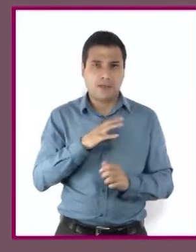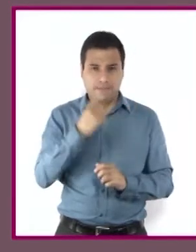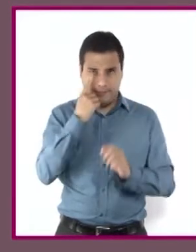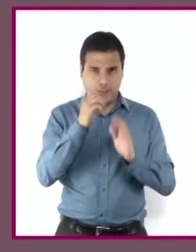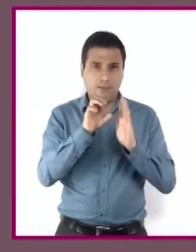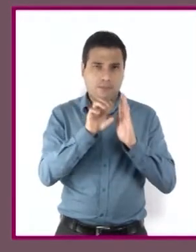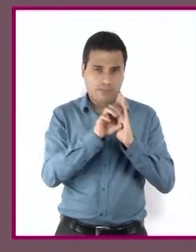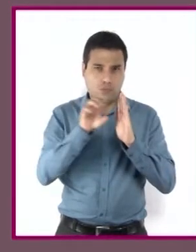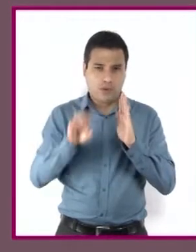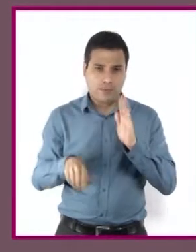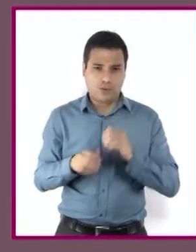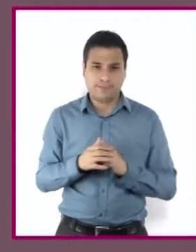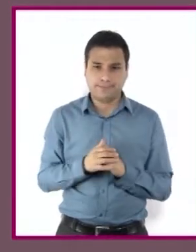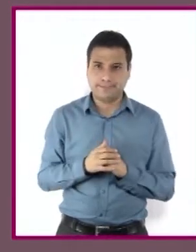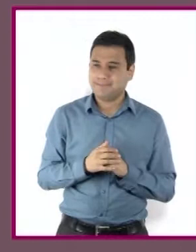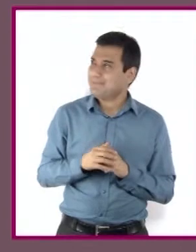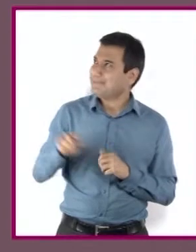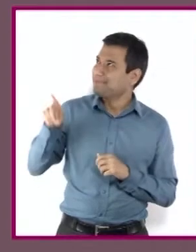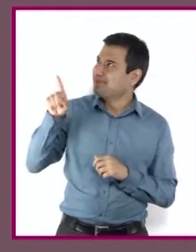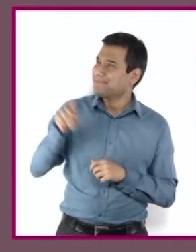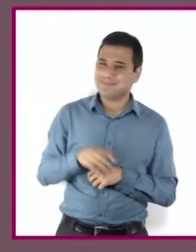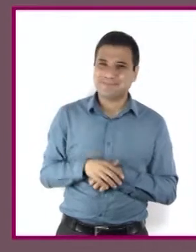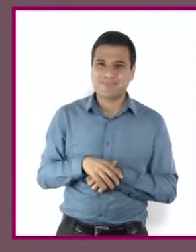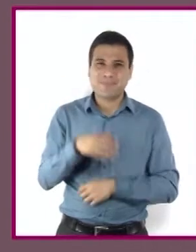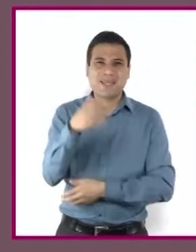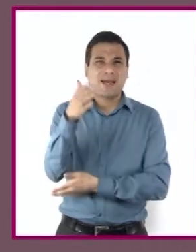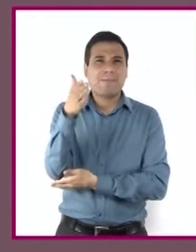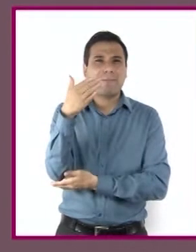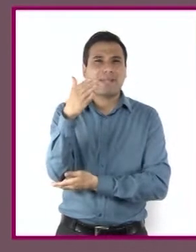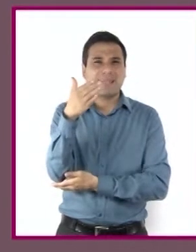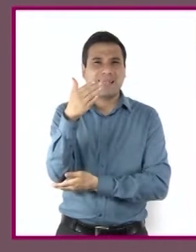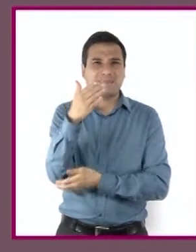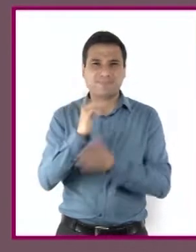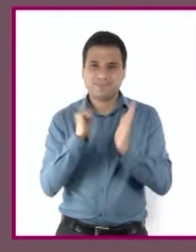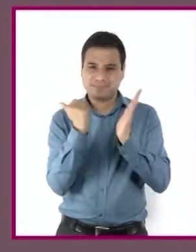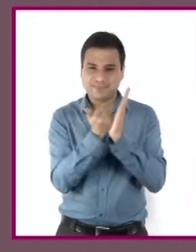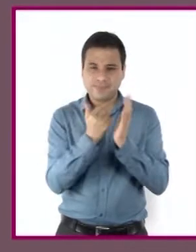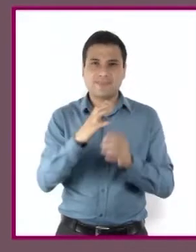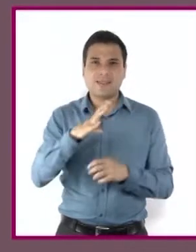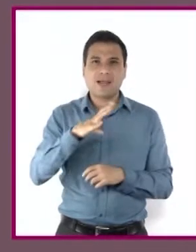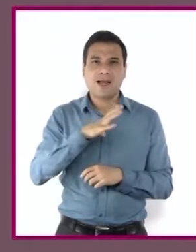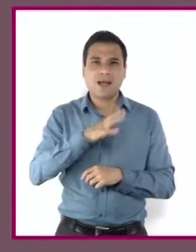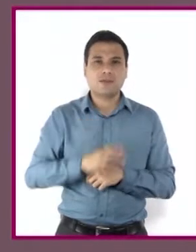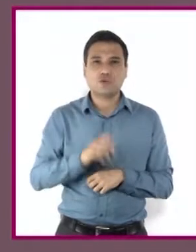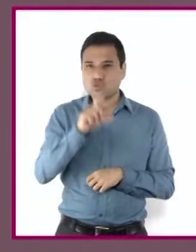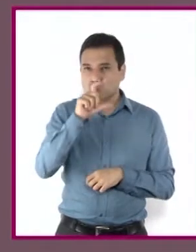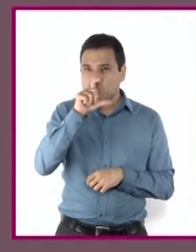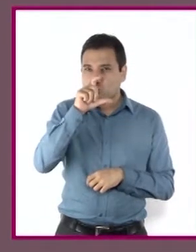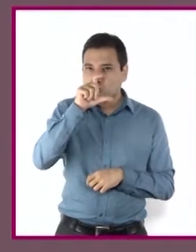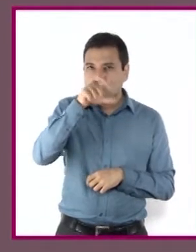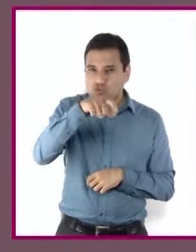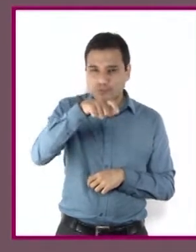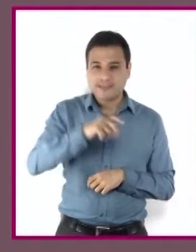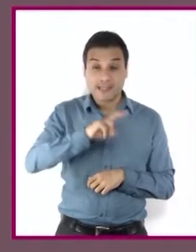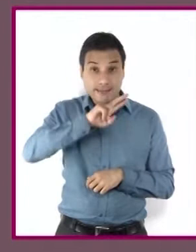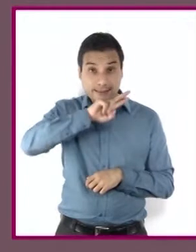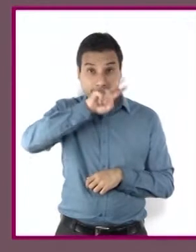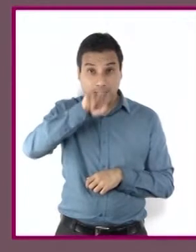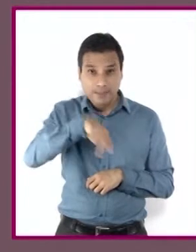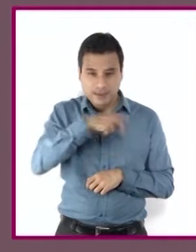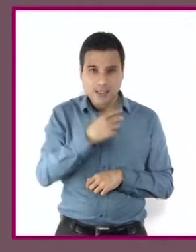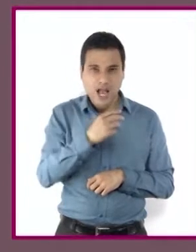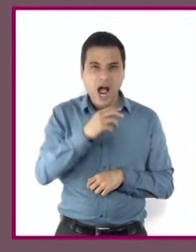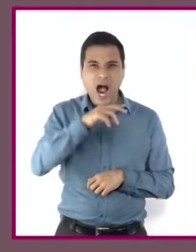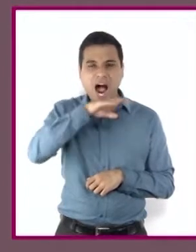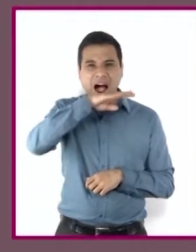nacional, podemos observar el águila devorando a una serpiente sobre un nopal, cuyo origen se remonta a la historia